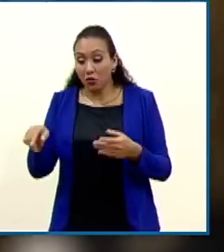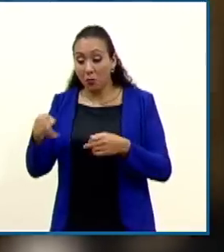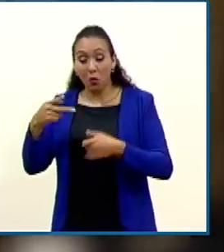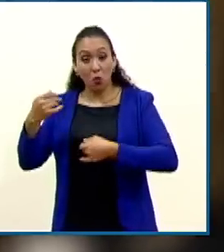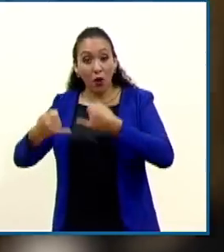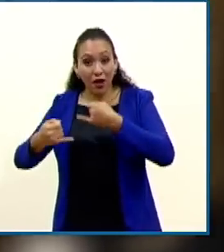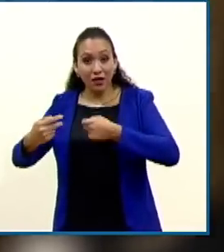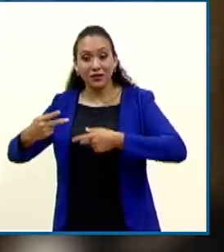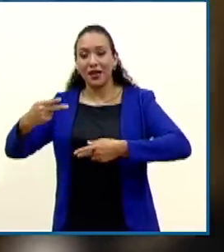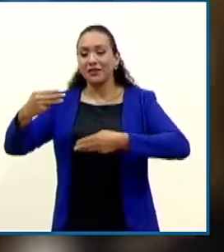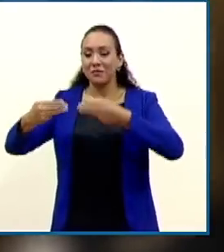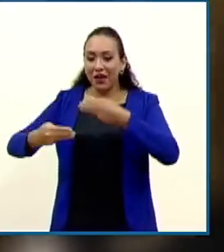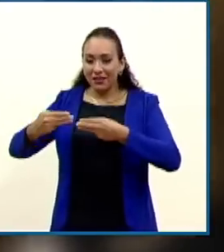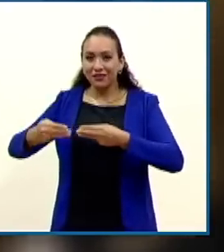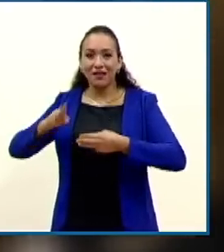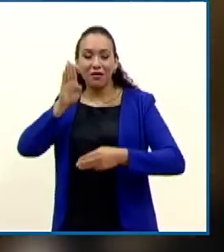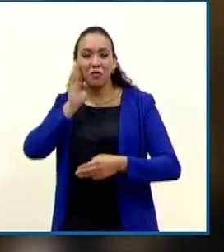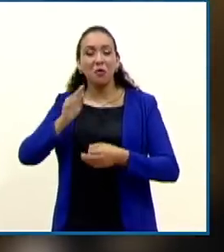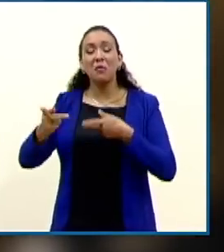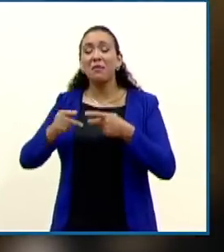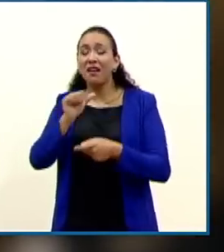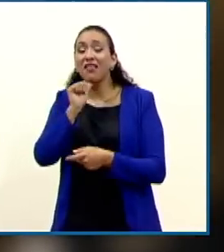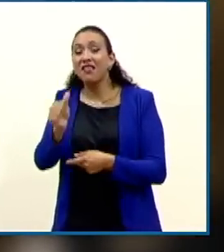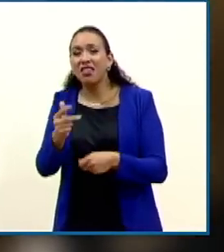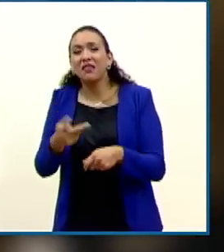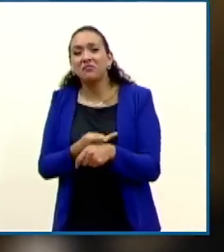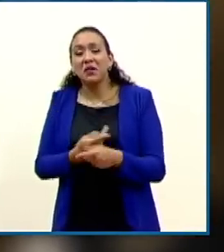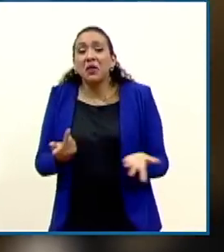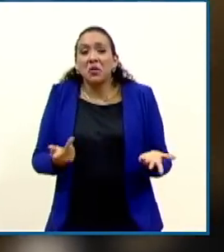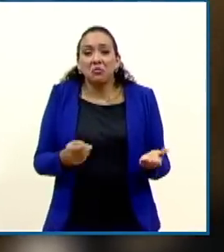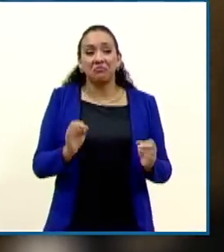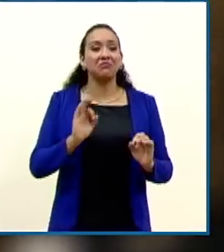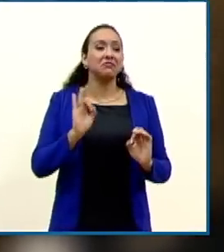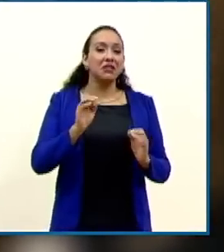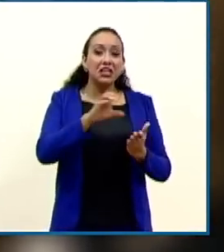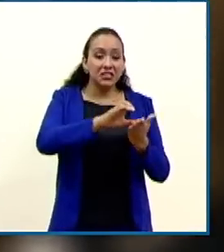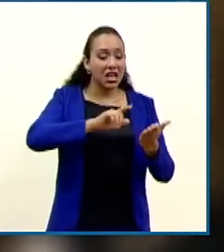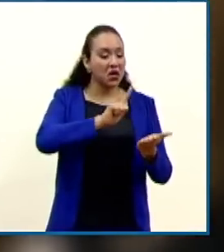fundamental, pues cualquier idea, cualquier norma, con cualquier